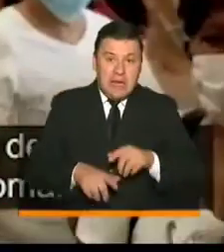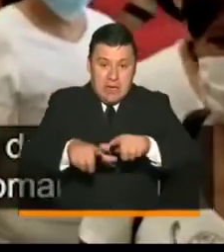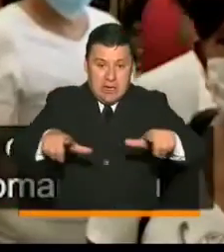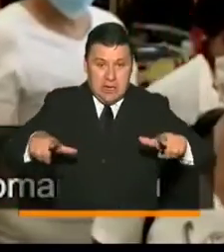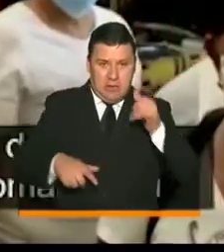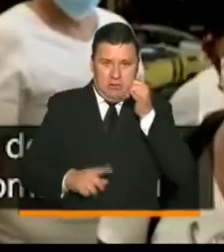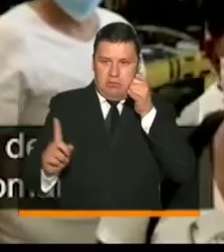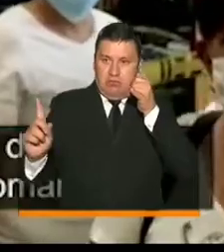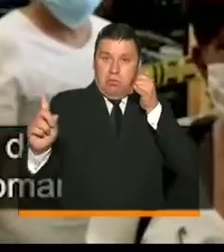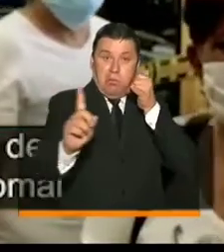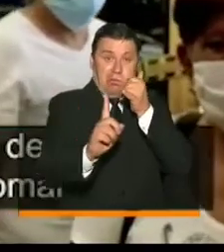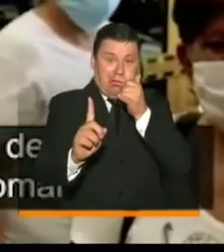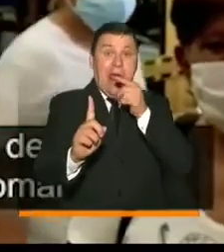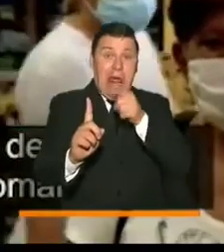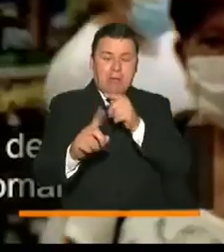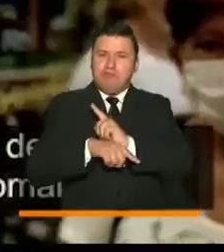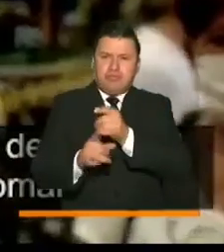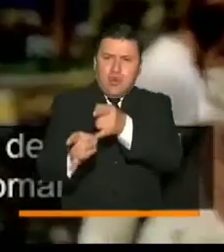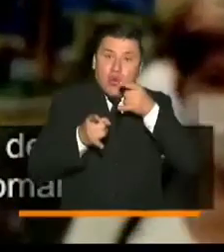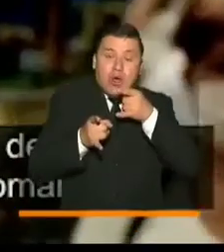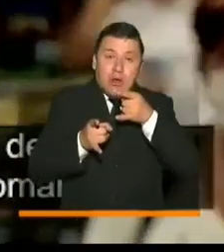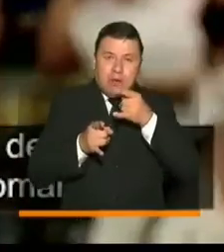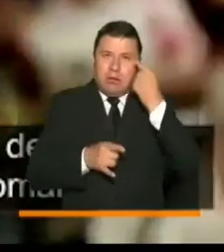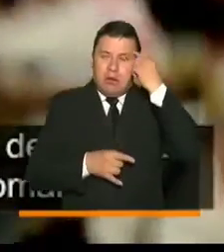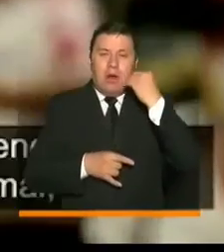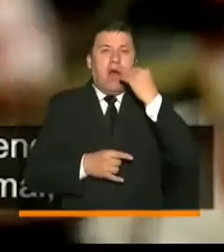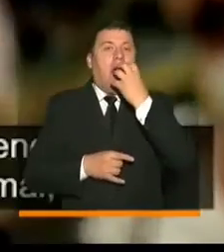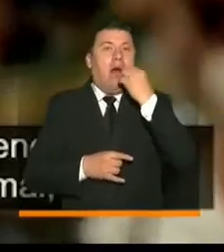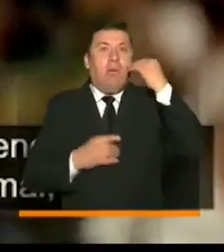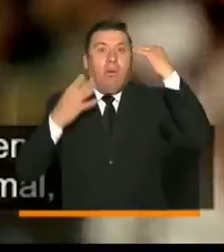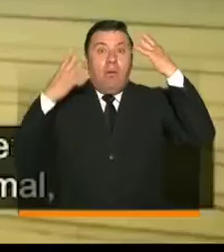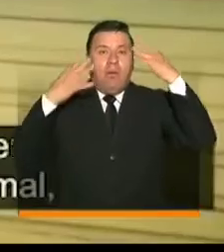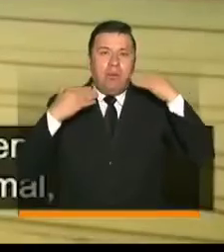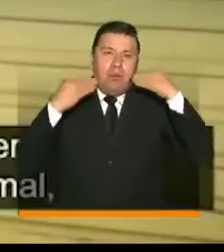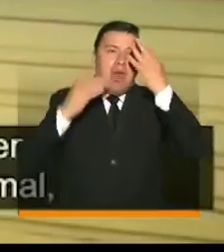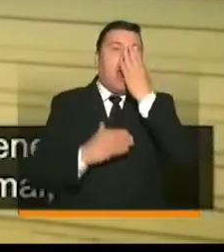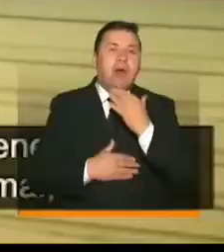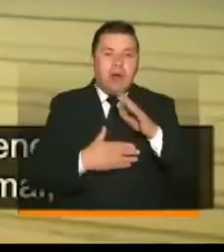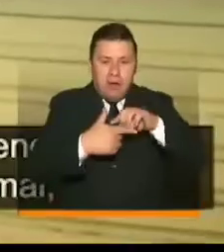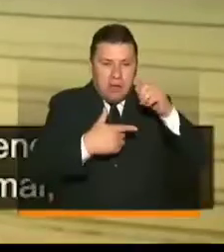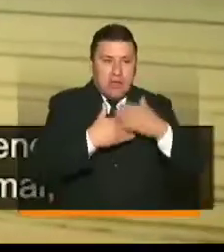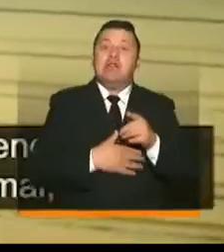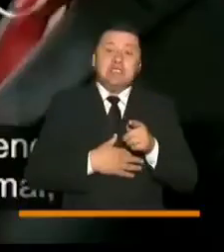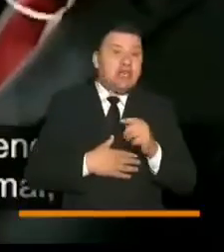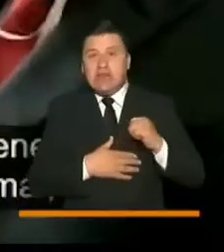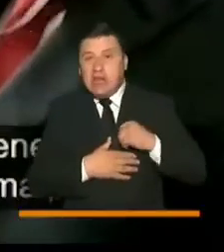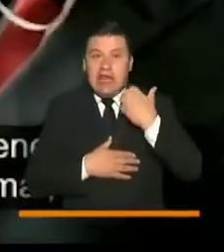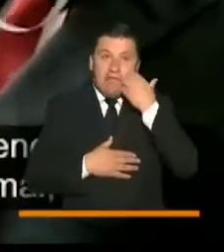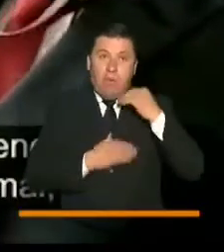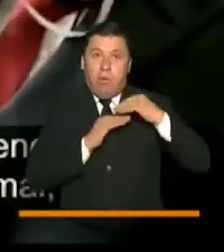de la cámara e inmediatamente la cámara está tomando su temperatura corporal y nos está indicando si tiene